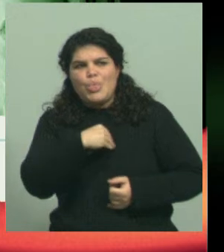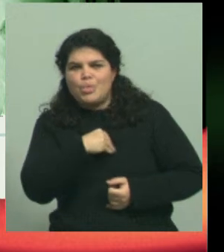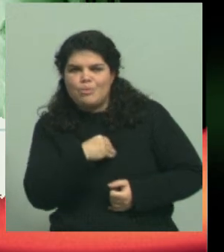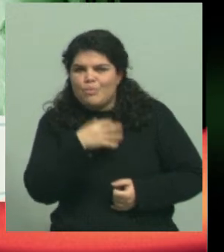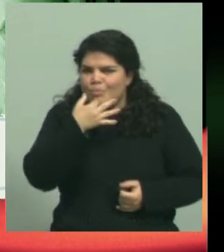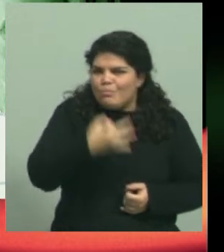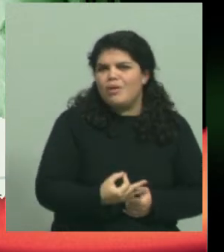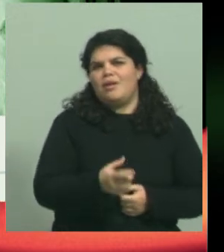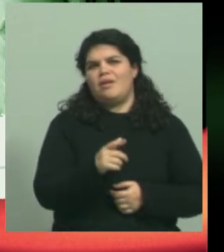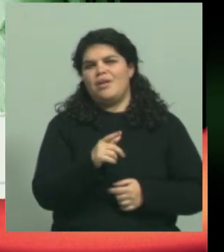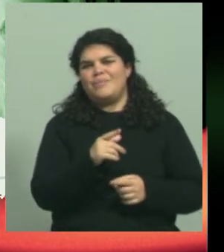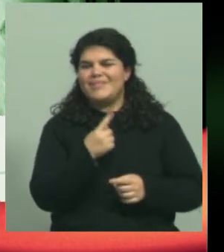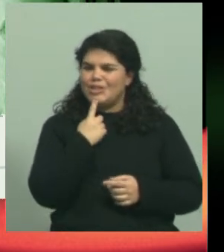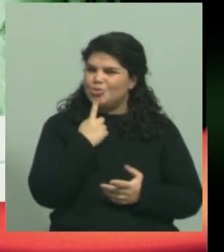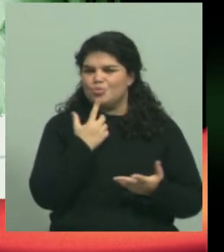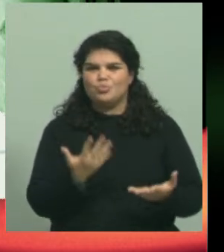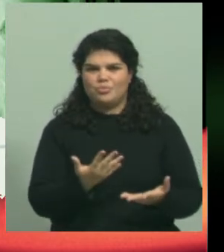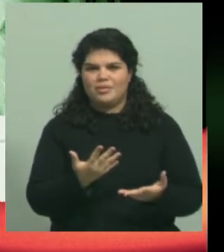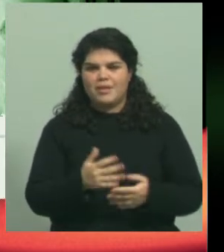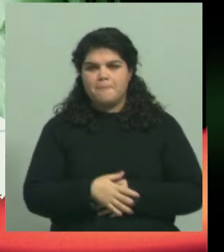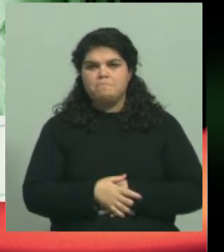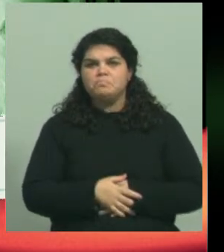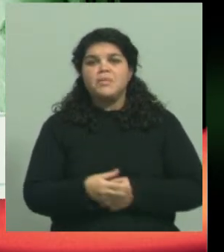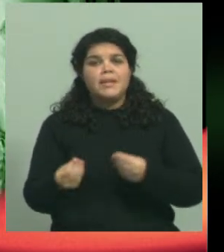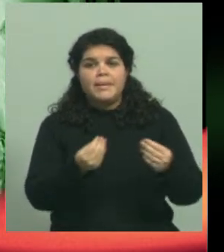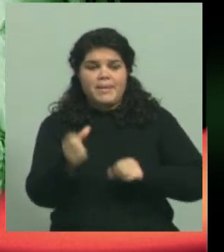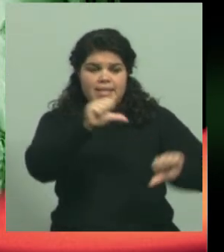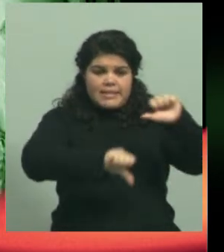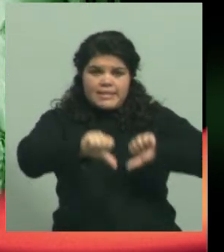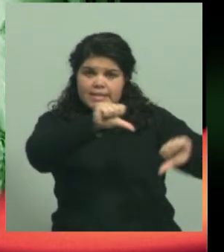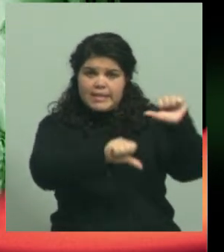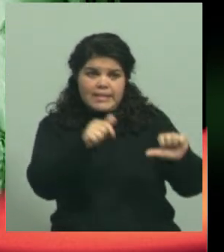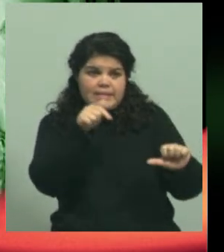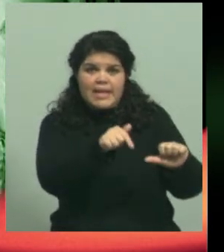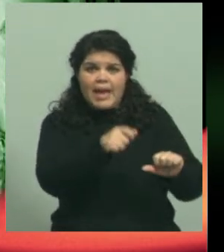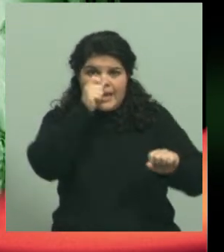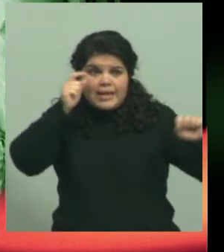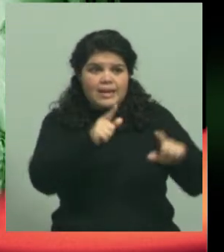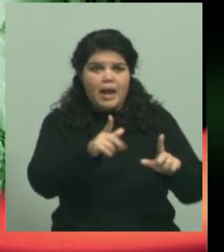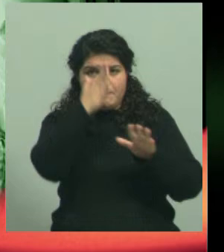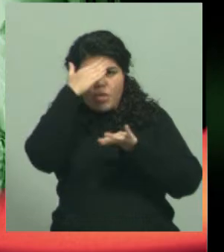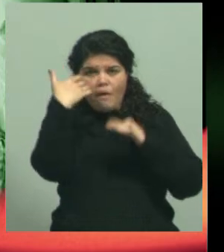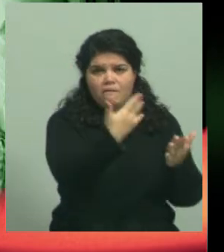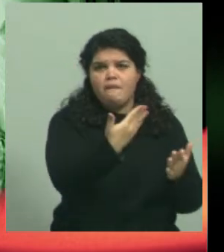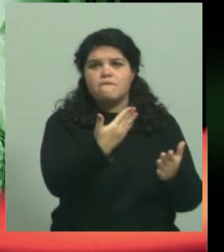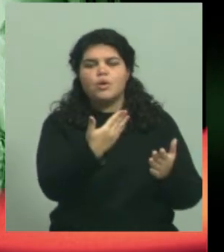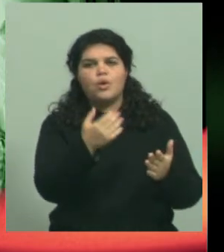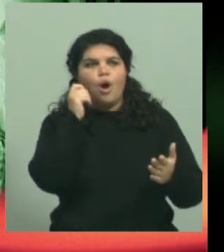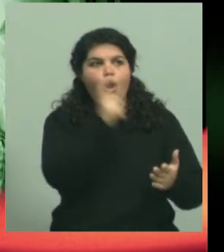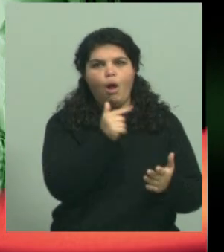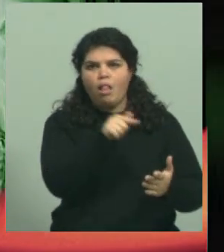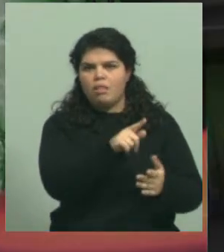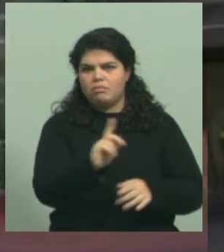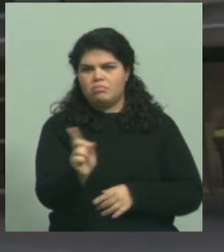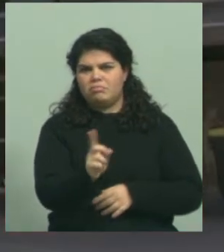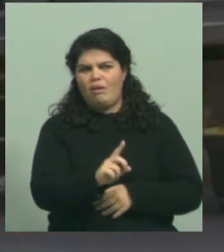de la ciencia no pueden ser valorados de una manera inmediata. Los resultados de una inversión científica se ven a lo